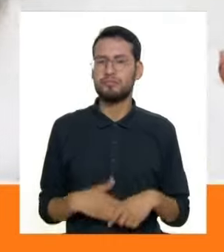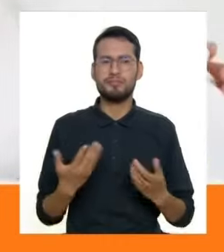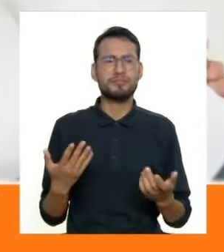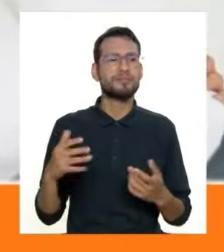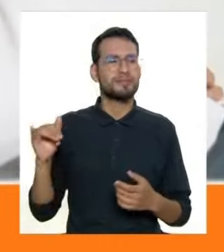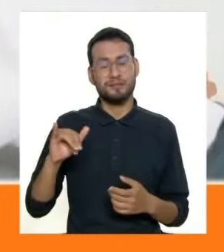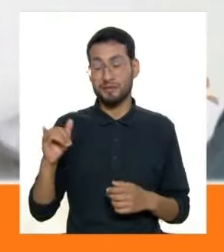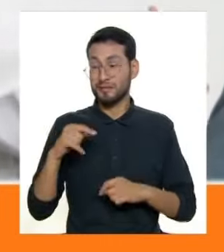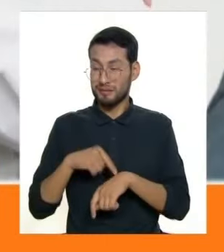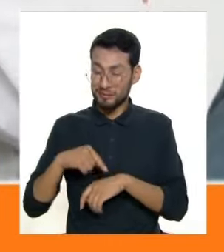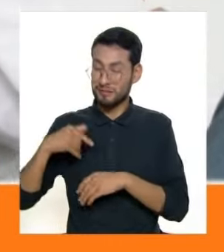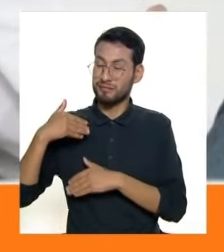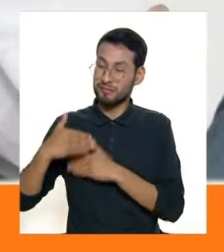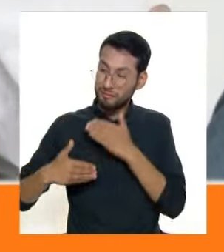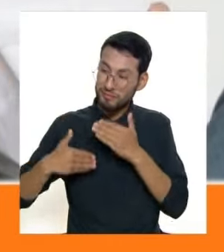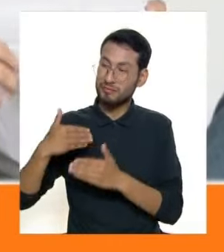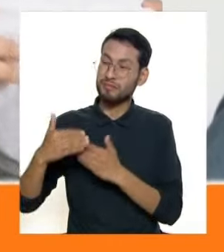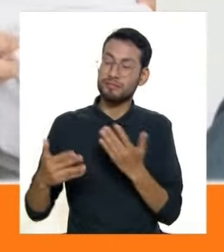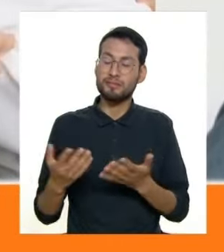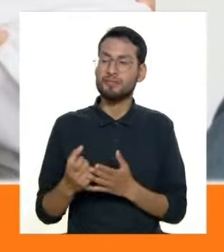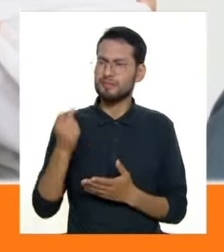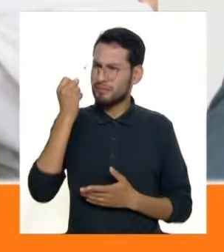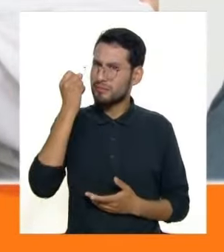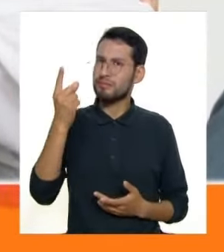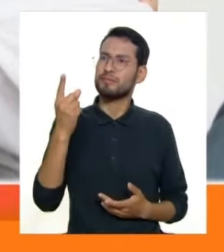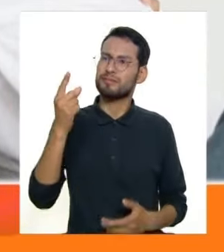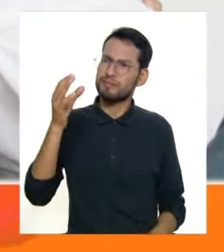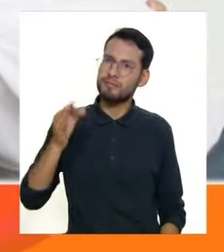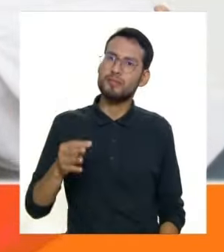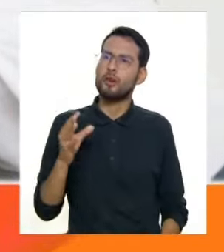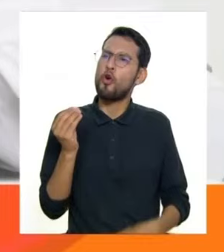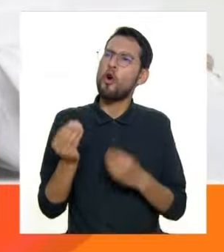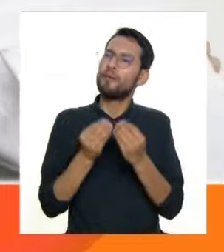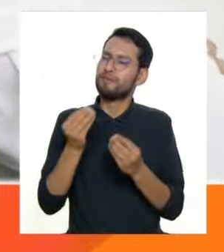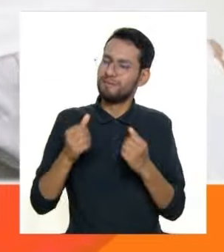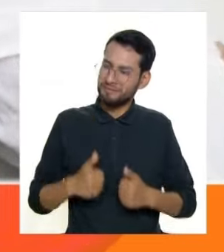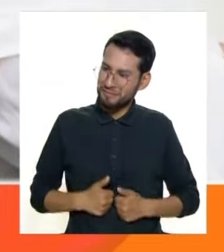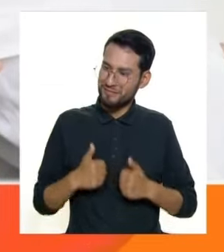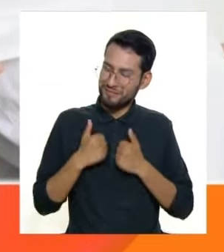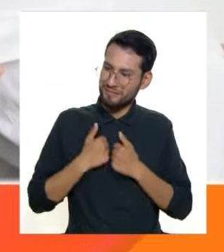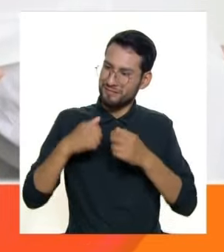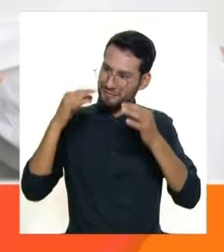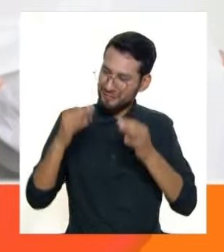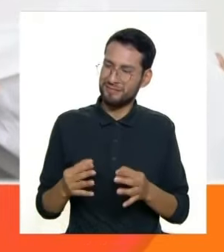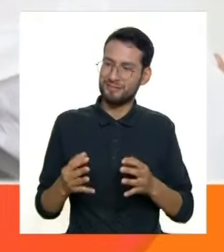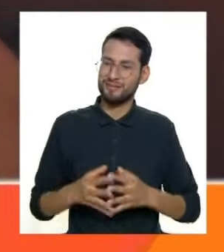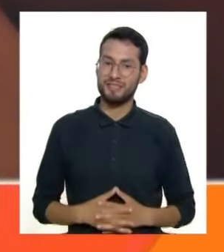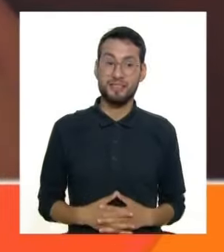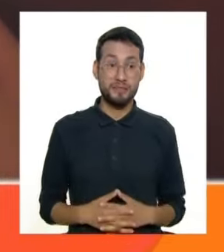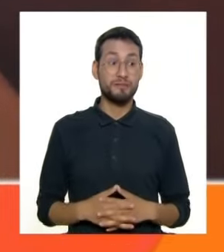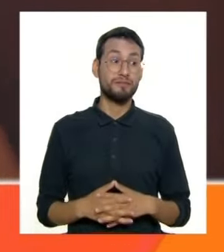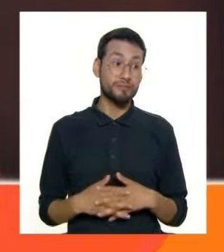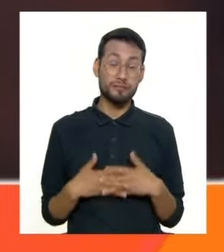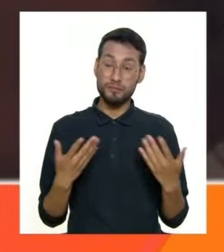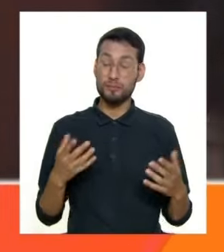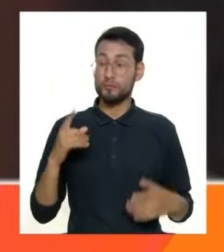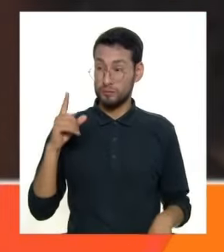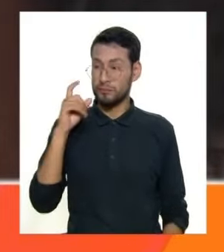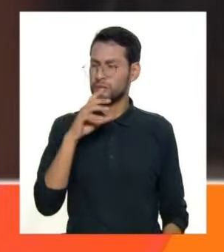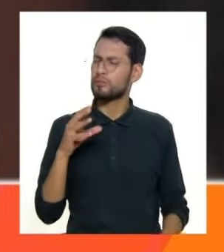Pasar también este proceso y entender realmente cómo es la vida real fue bastante